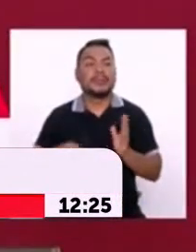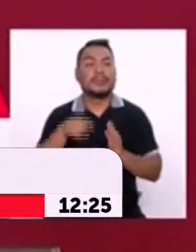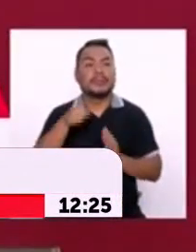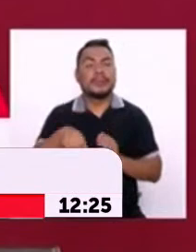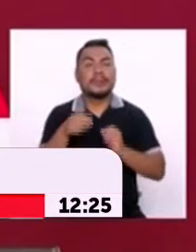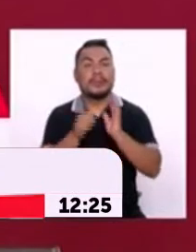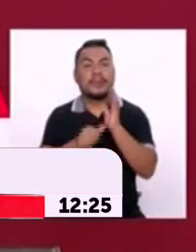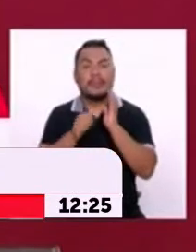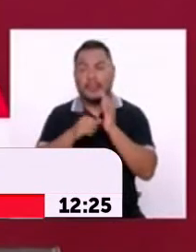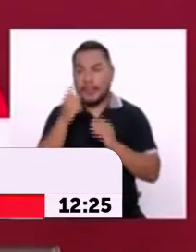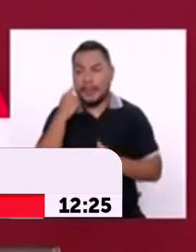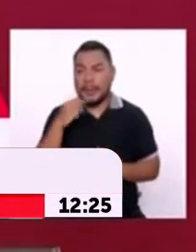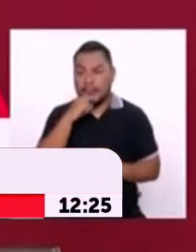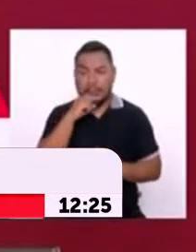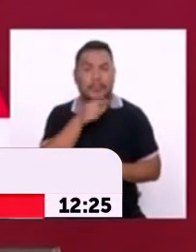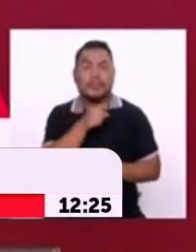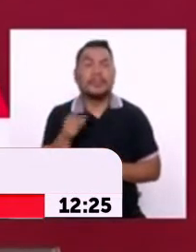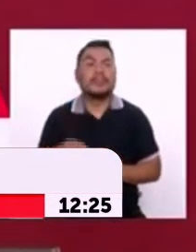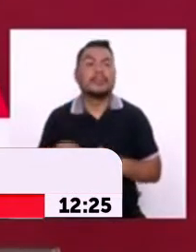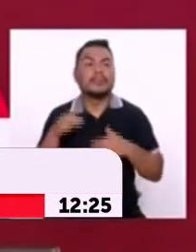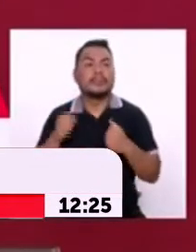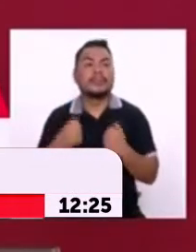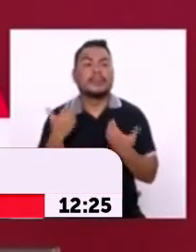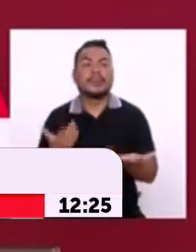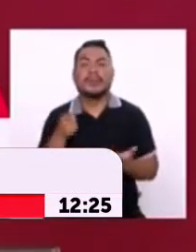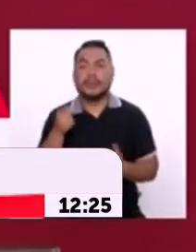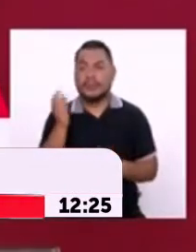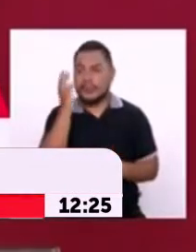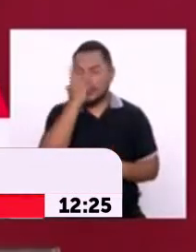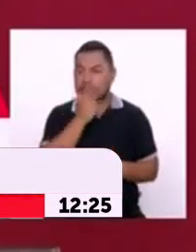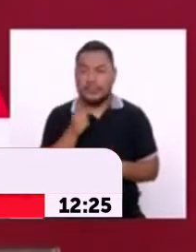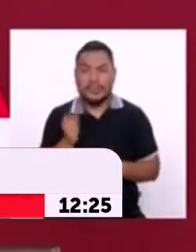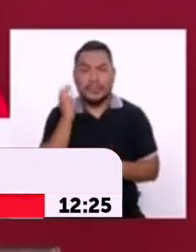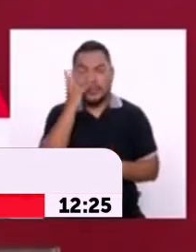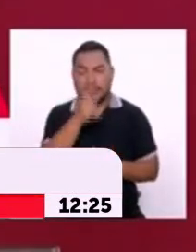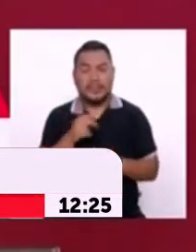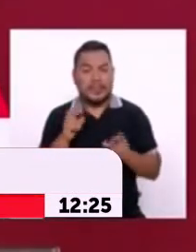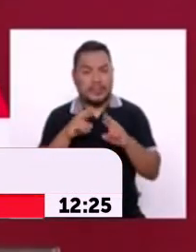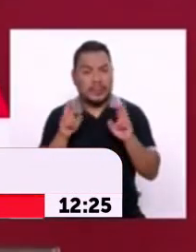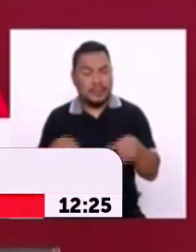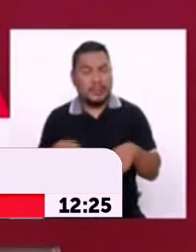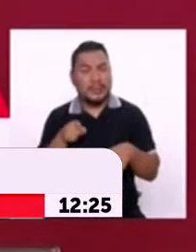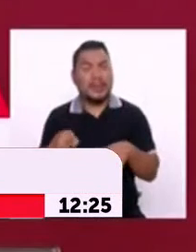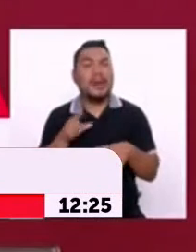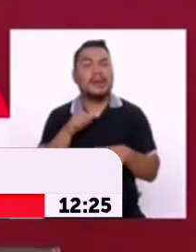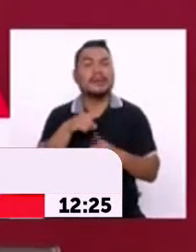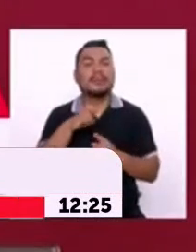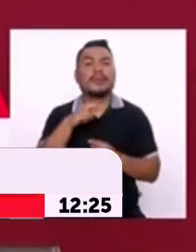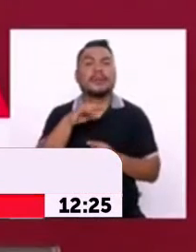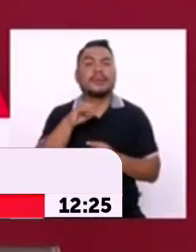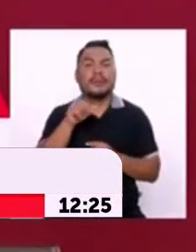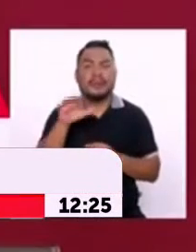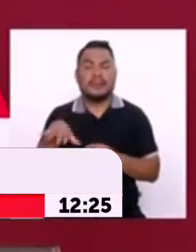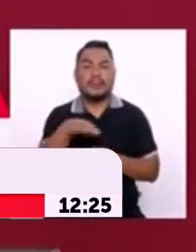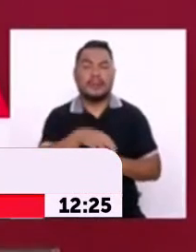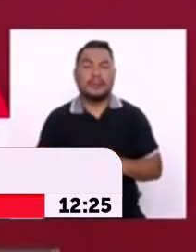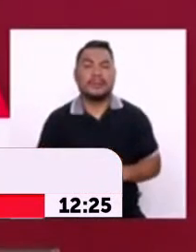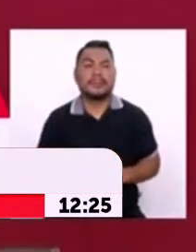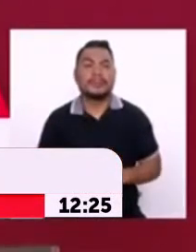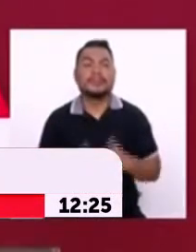sobre todo a las hermanas y hermanos de ese hermoso, de esa hermosa región altiplánica, Puno.